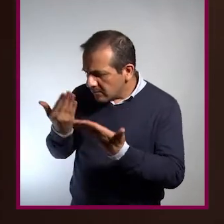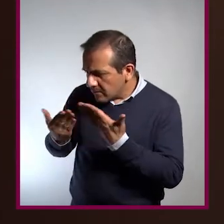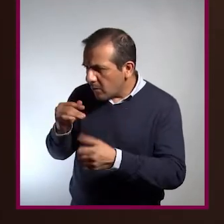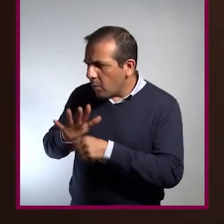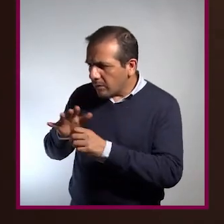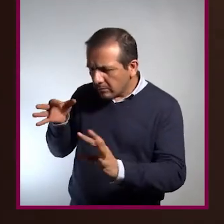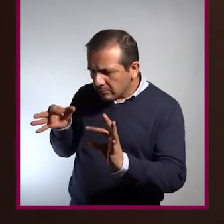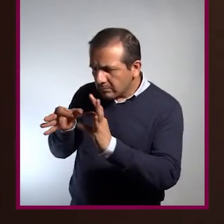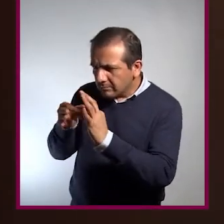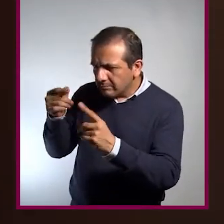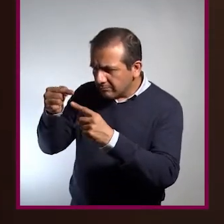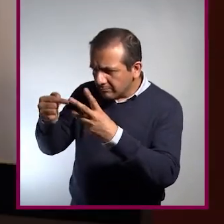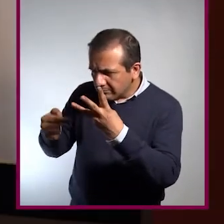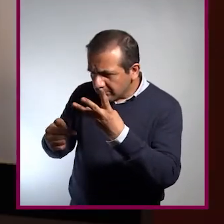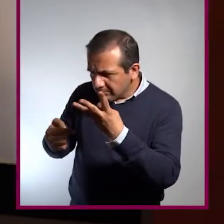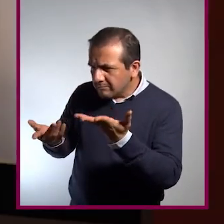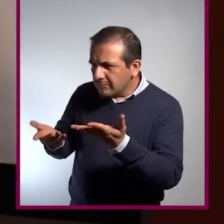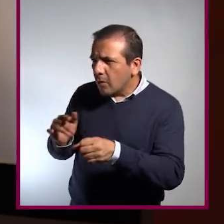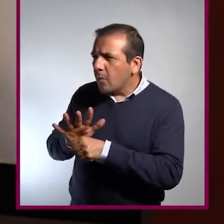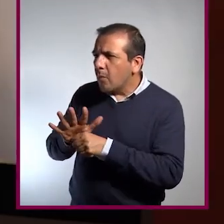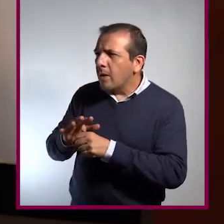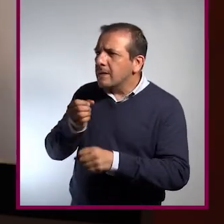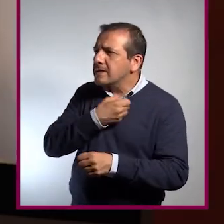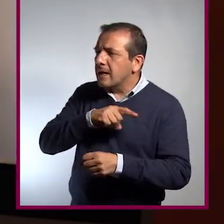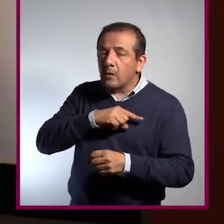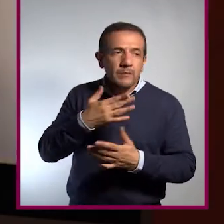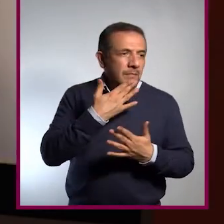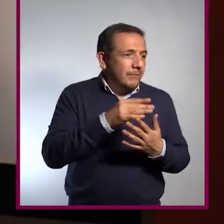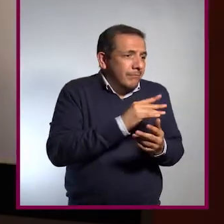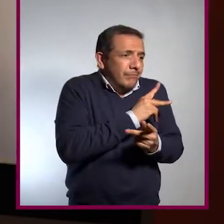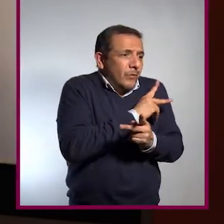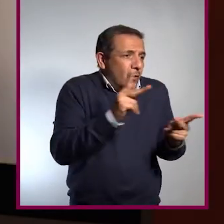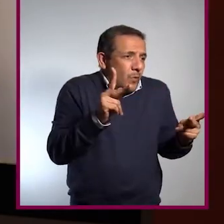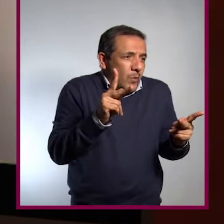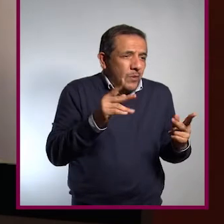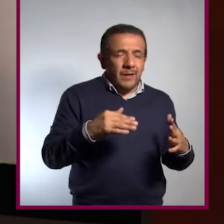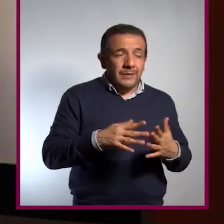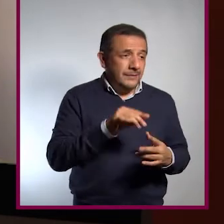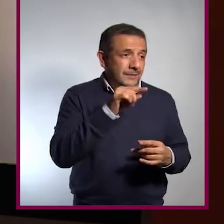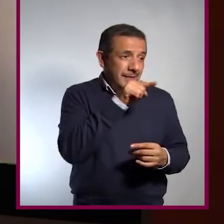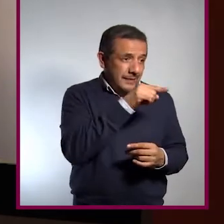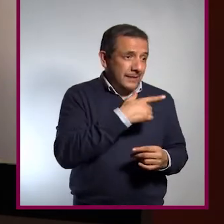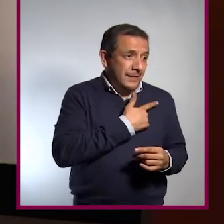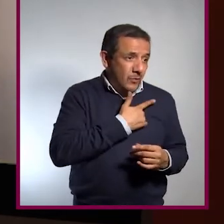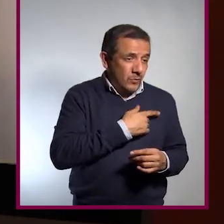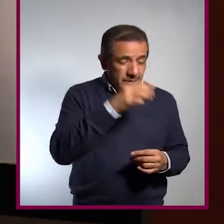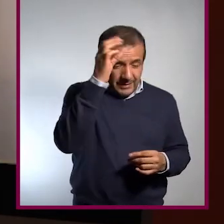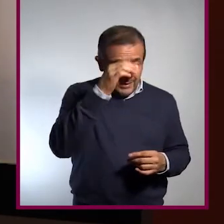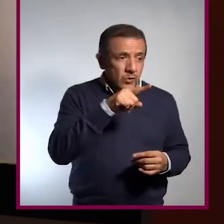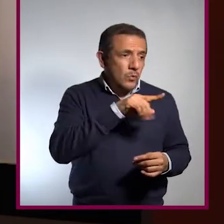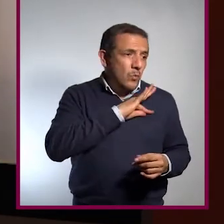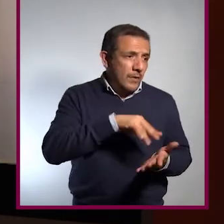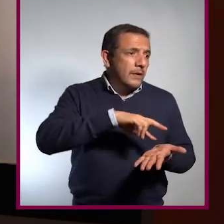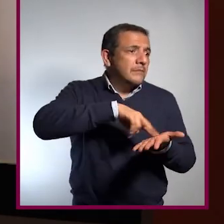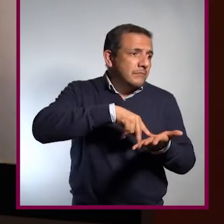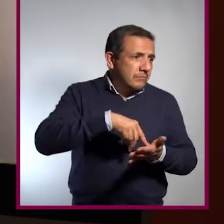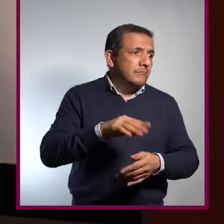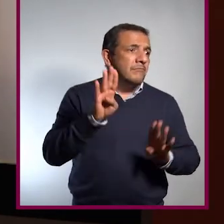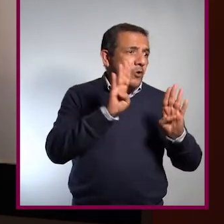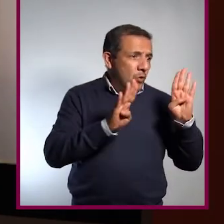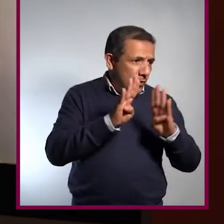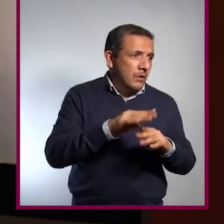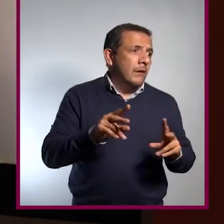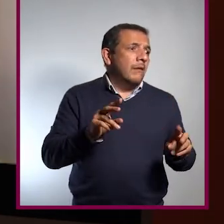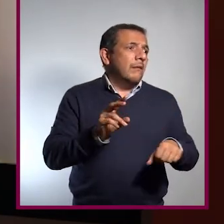en temas relacionados con la salud? Para mí, desde cualquier carrera que se puedan imaginar. Si te gusta la ciencia, puedes ser médico,